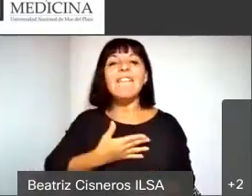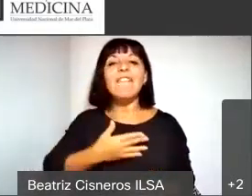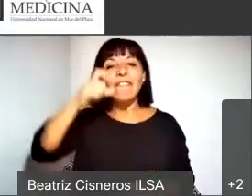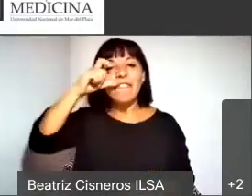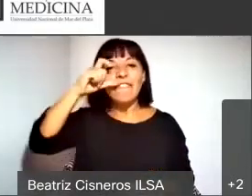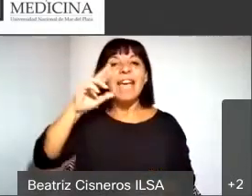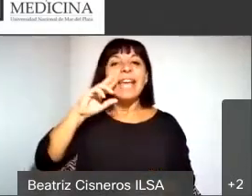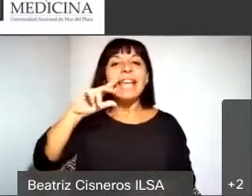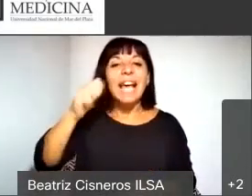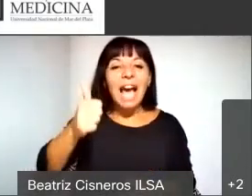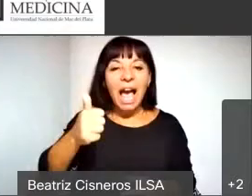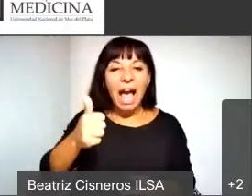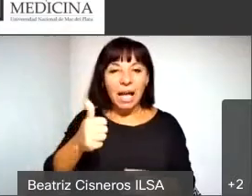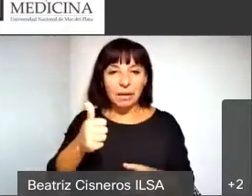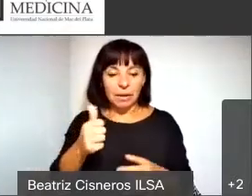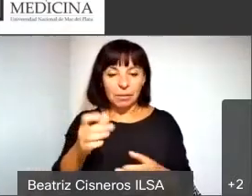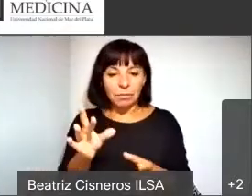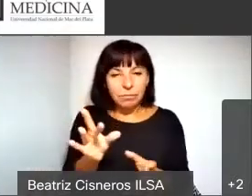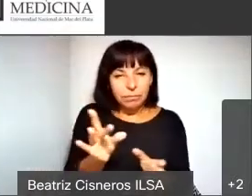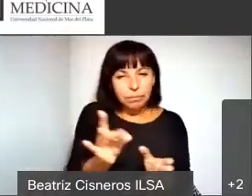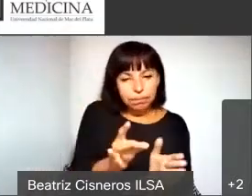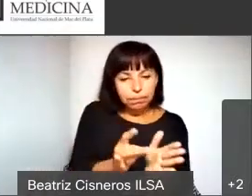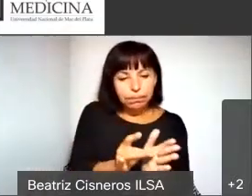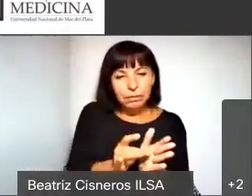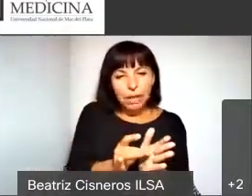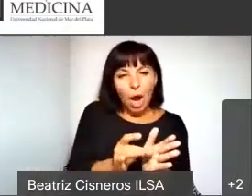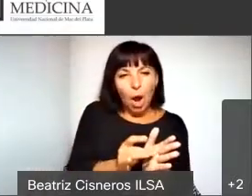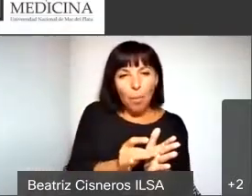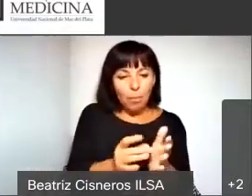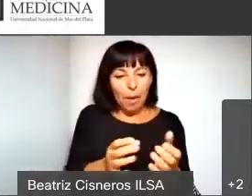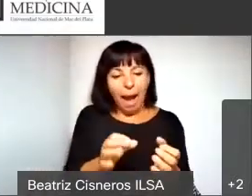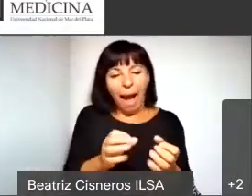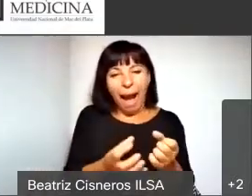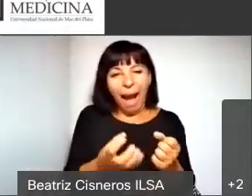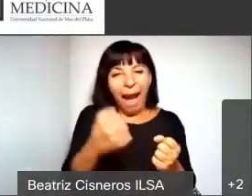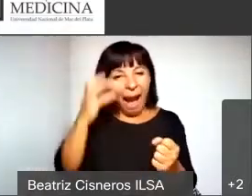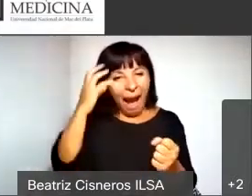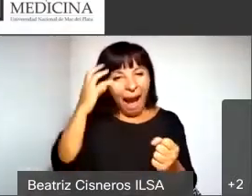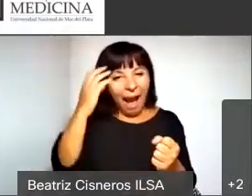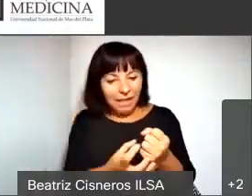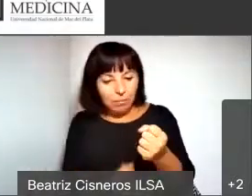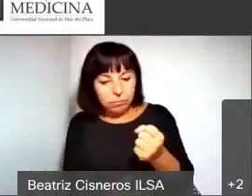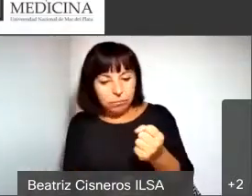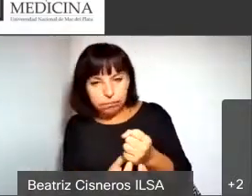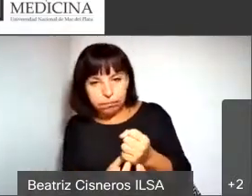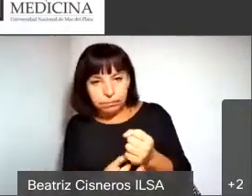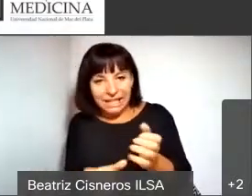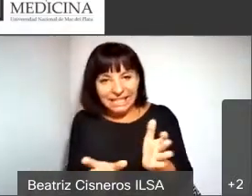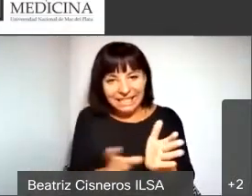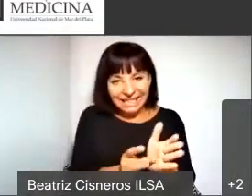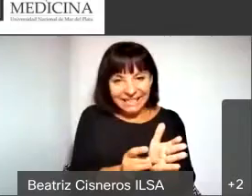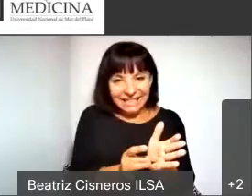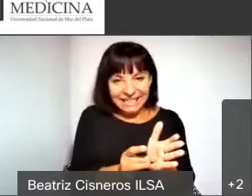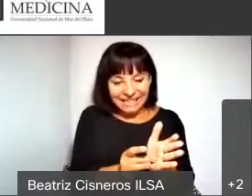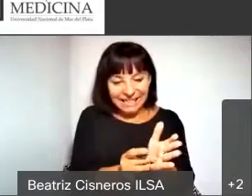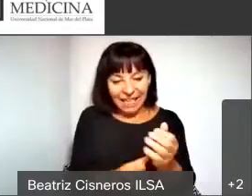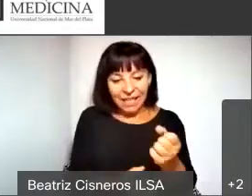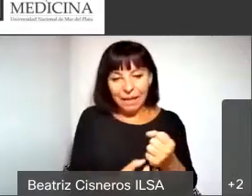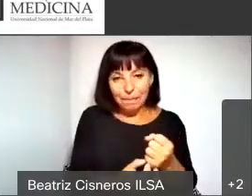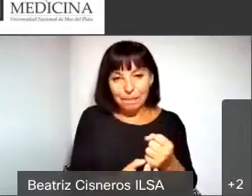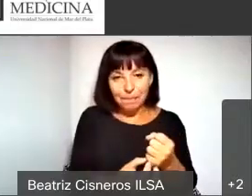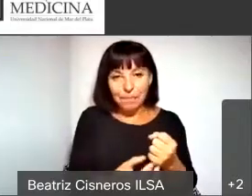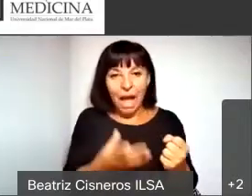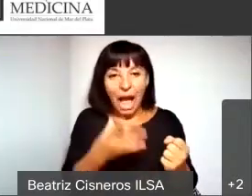por interacciones débiles con las cabezas polares de los fosfolípidos que apuntan hacia la cara citosólica de la célula.